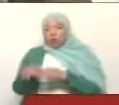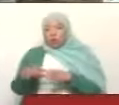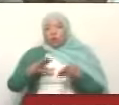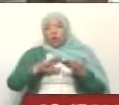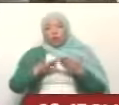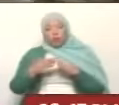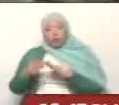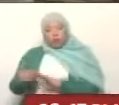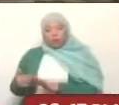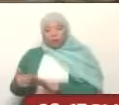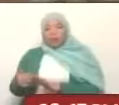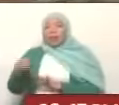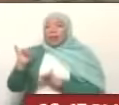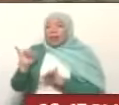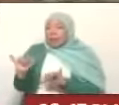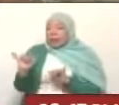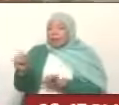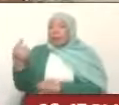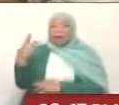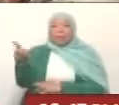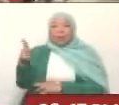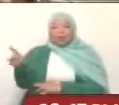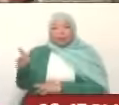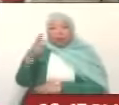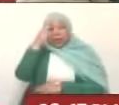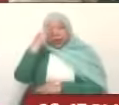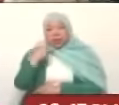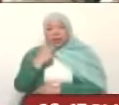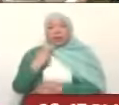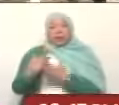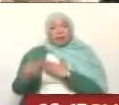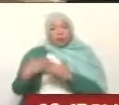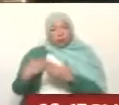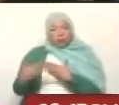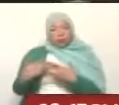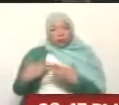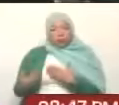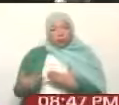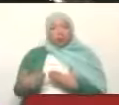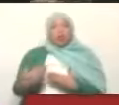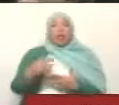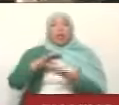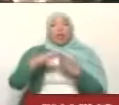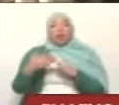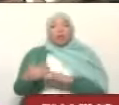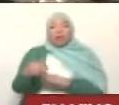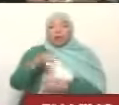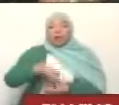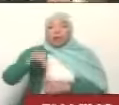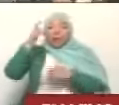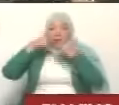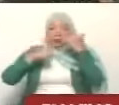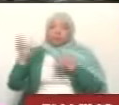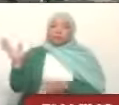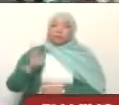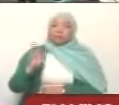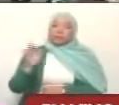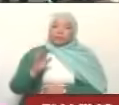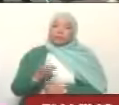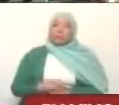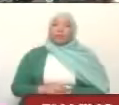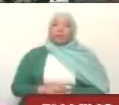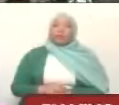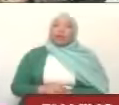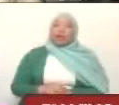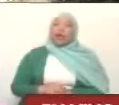Dios mediante establecer lo que era el sueño de Chávez. Nuestra ciudad comunal en Caracas y en Naguara, el país. Vale,